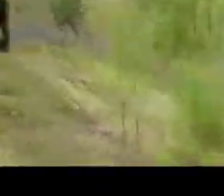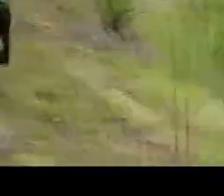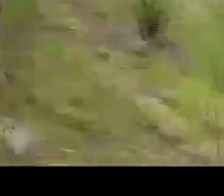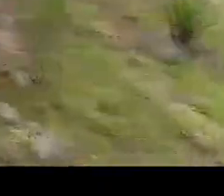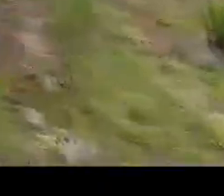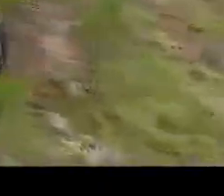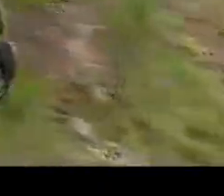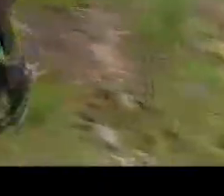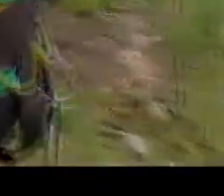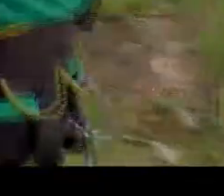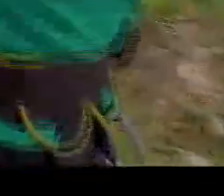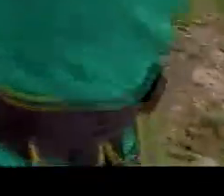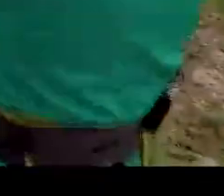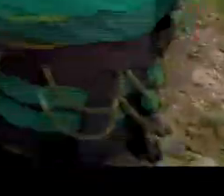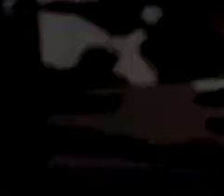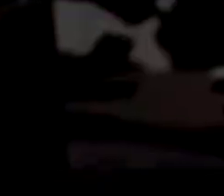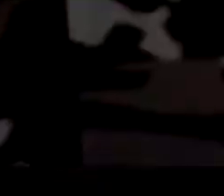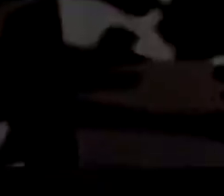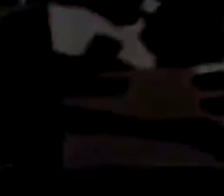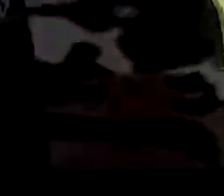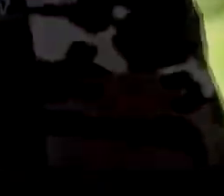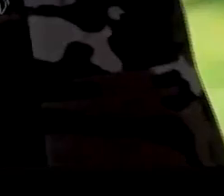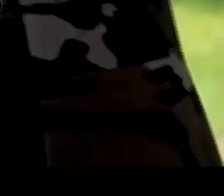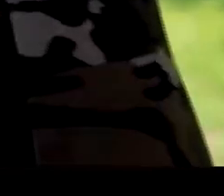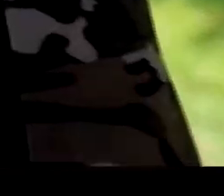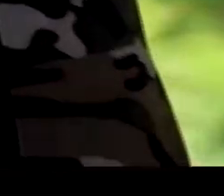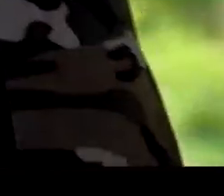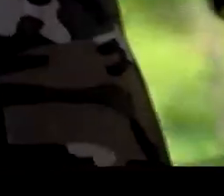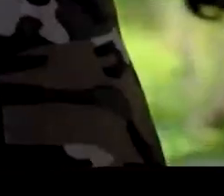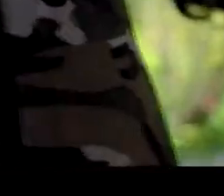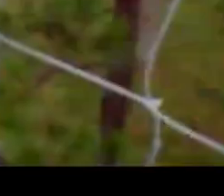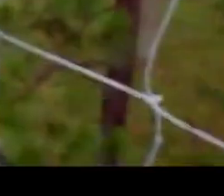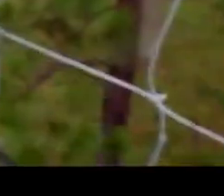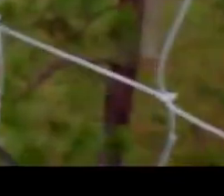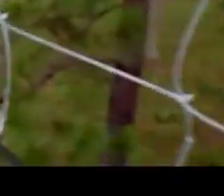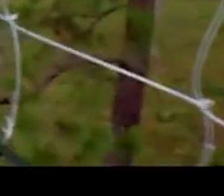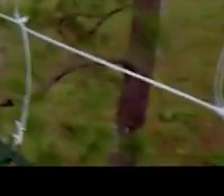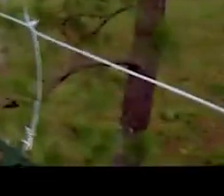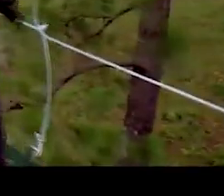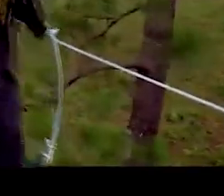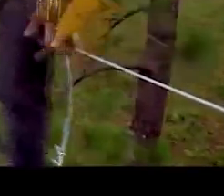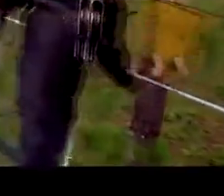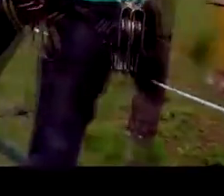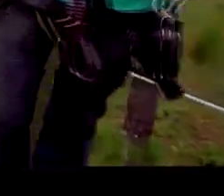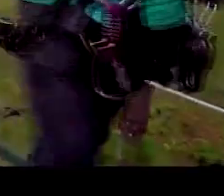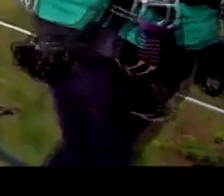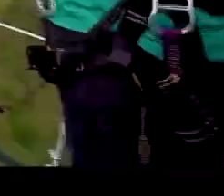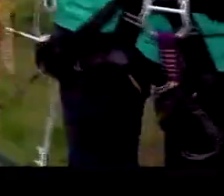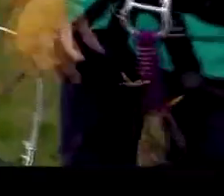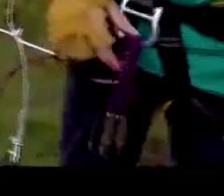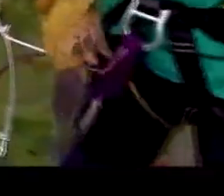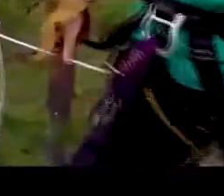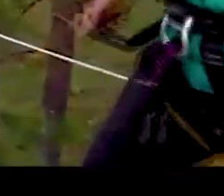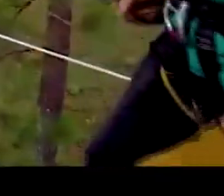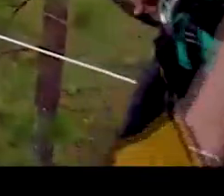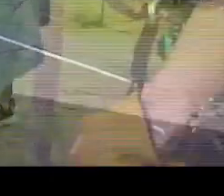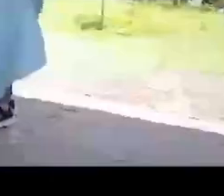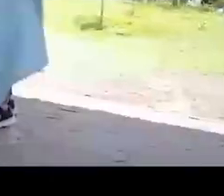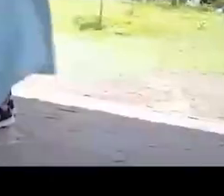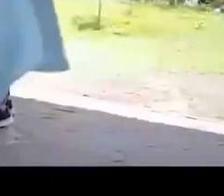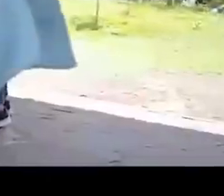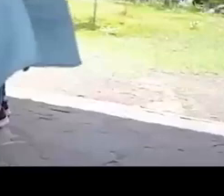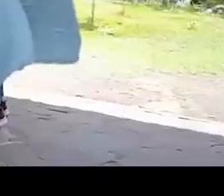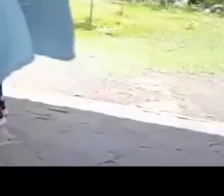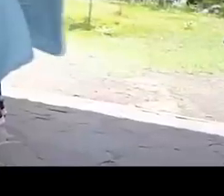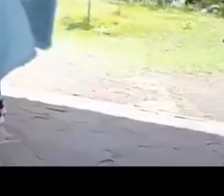tenemos 300 metros. Luego tenemos el cable número 7, que es el cable más largo, tenemos 320 metros, ya es un poco más bajo, puede andar